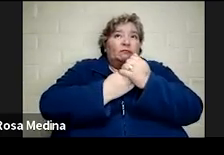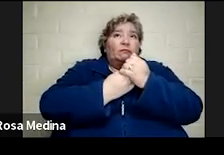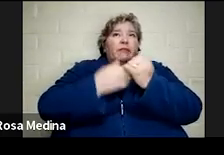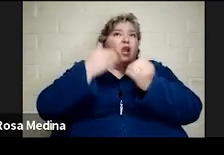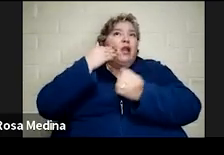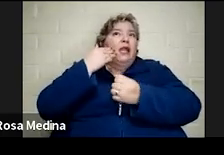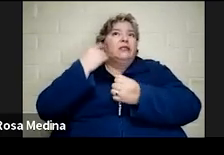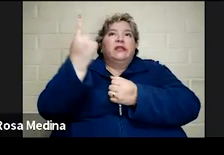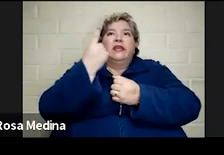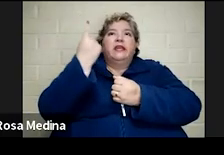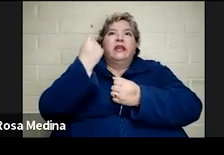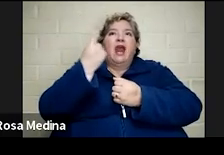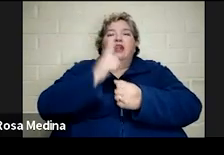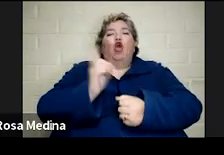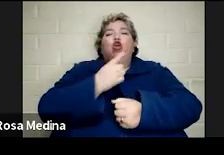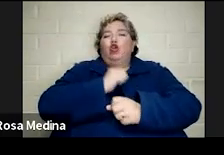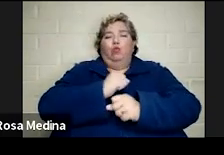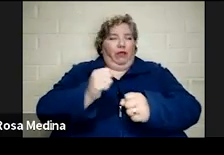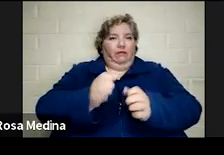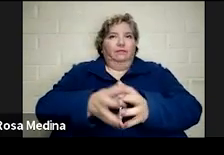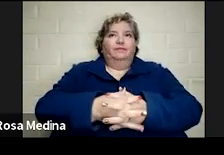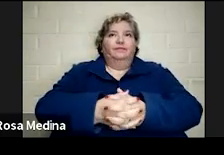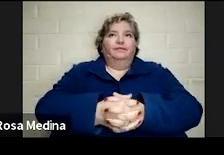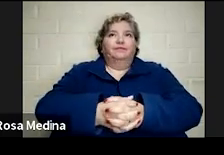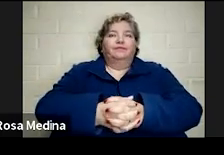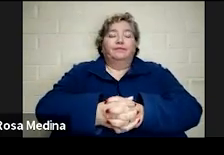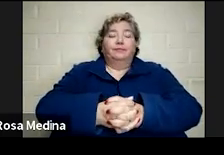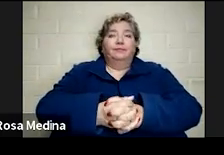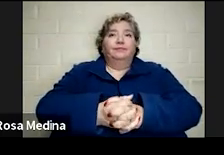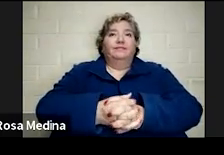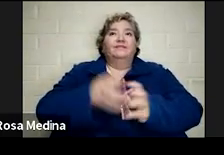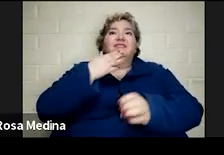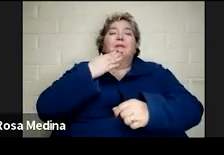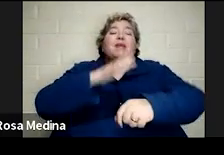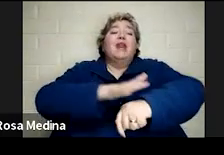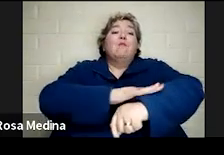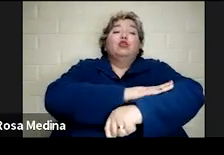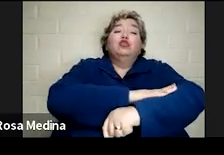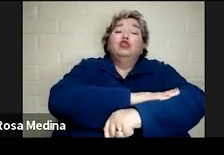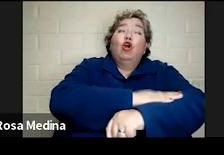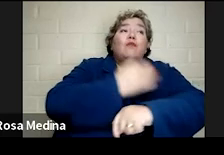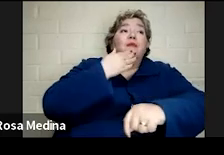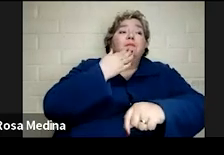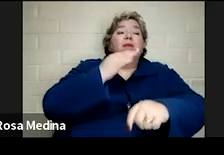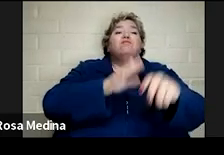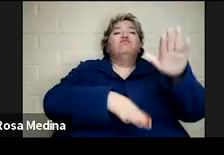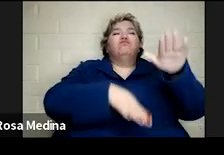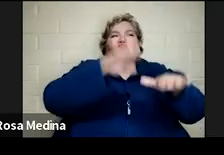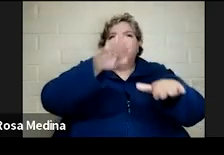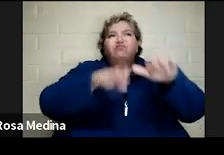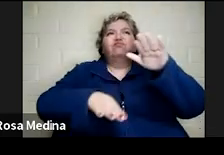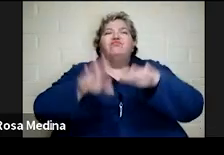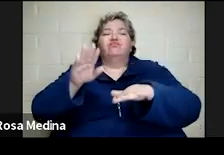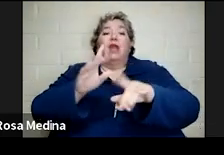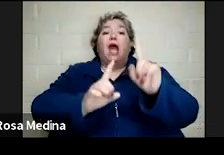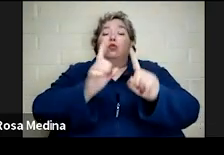los niños, ¿ya? Y por lo mismo, por ejemplo, en el área emocional, también va por etapas, y así como uno no le puede pedir a